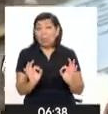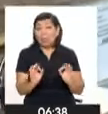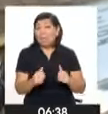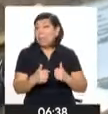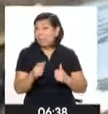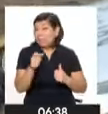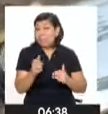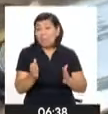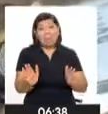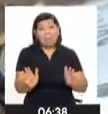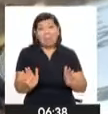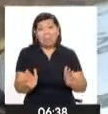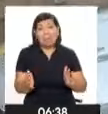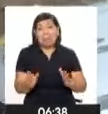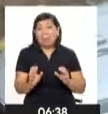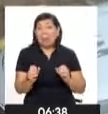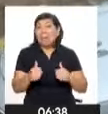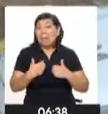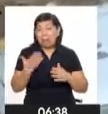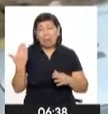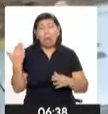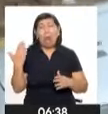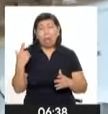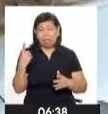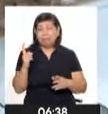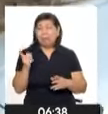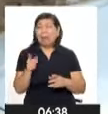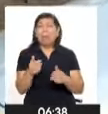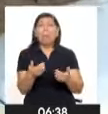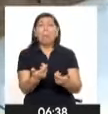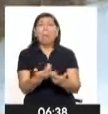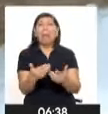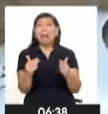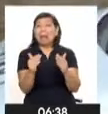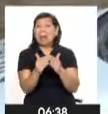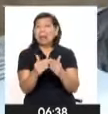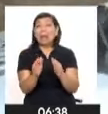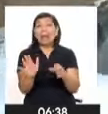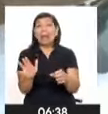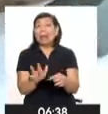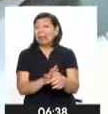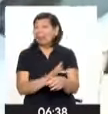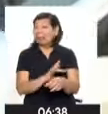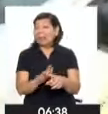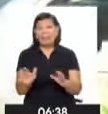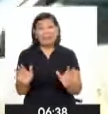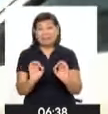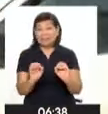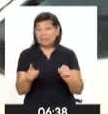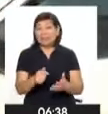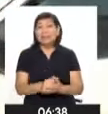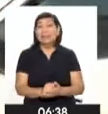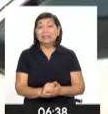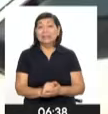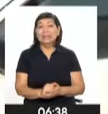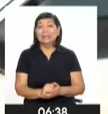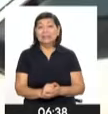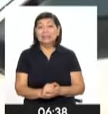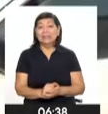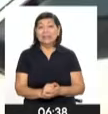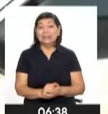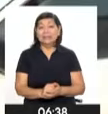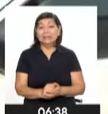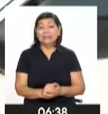viven personas, no reside nadie desde hace mucho tiempo. A esta hora de la mañana también efectivos de la comisaría urbana